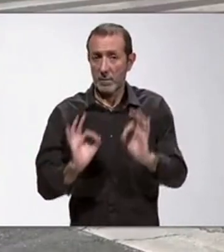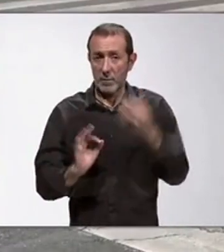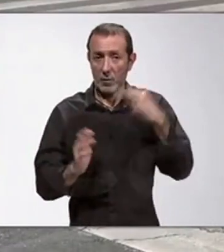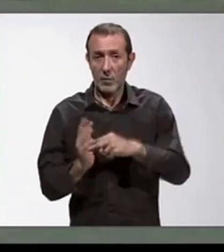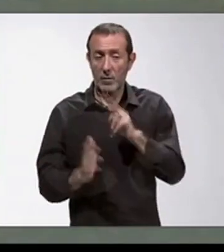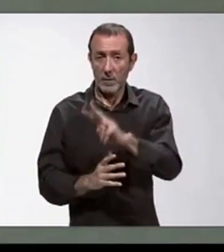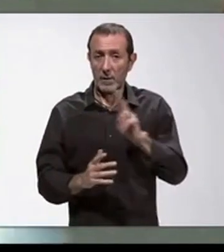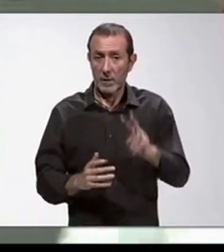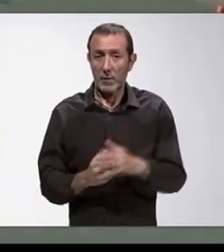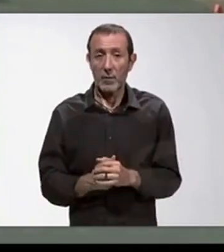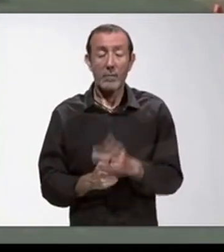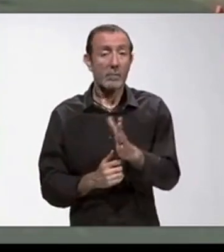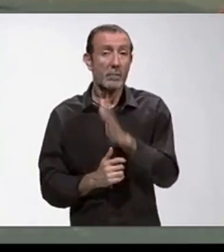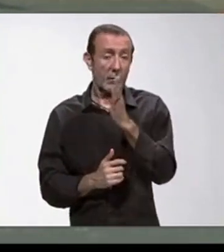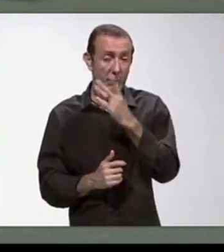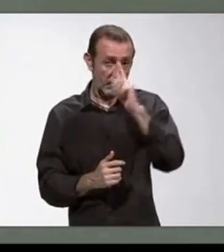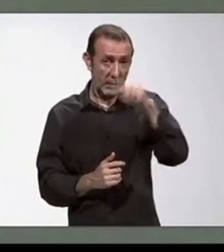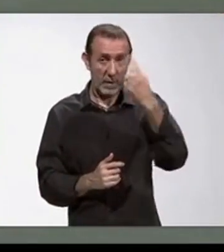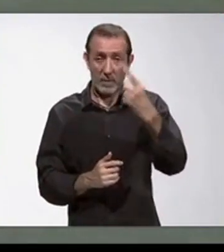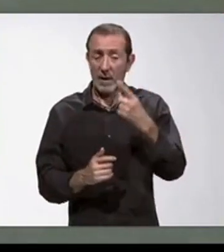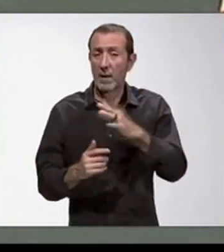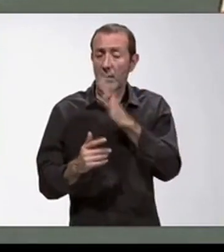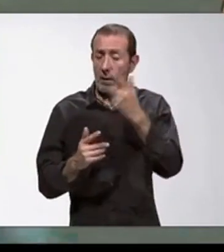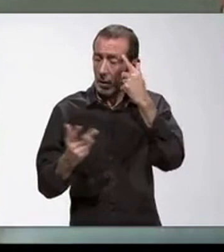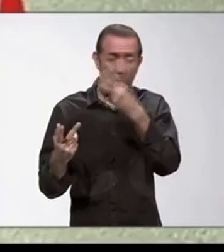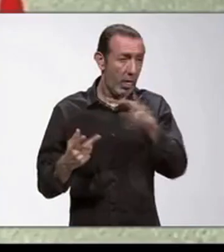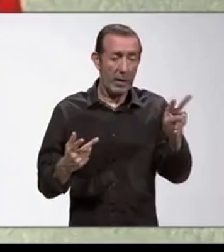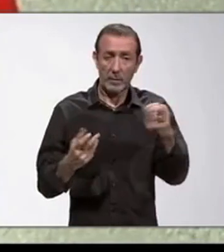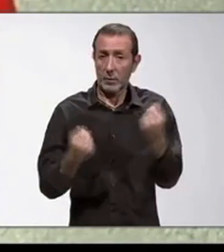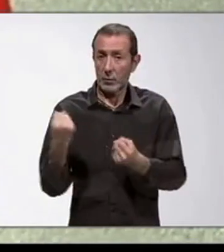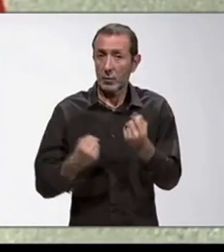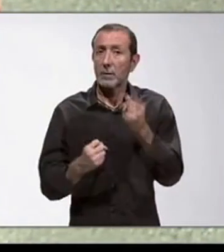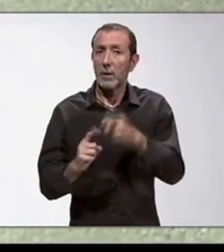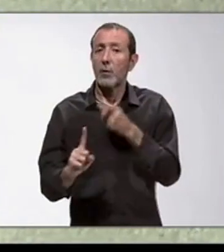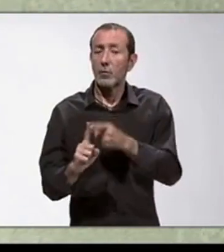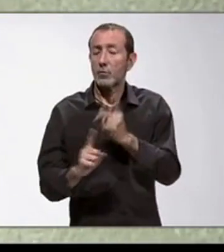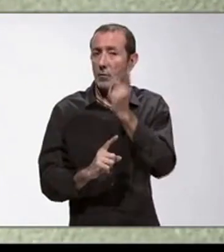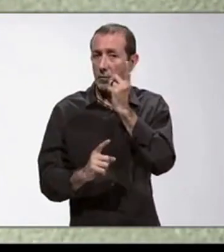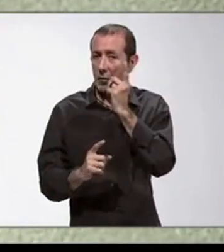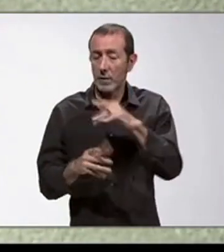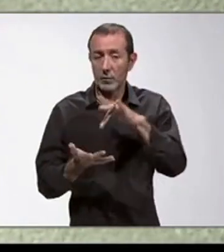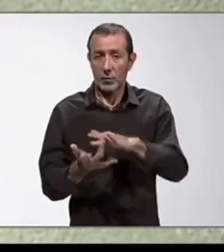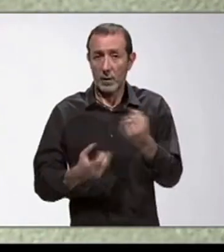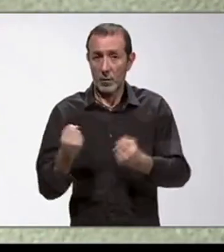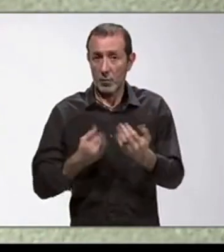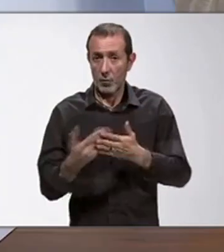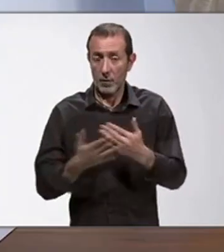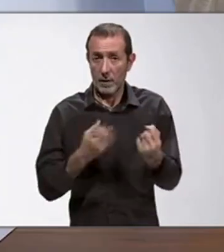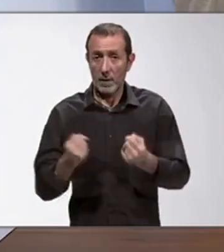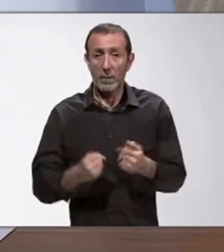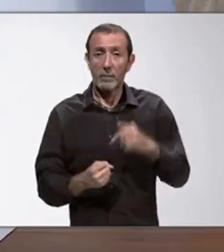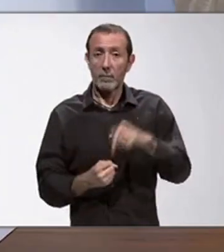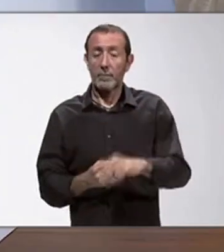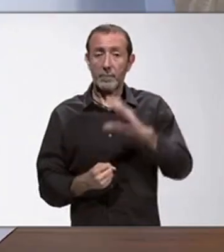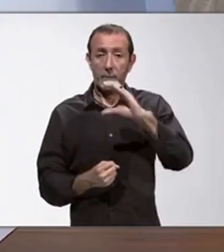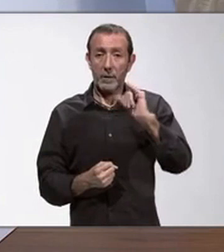de 2022. El motivo principal es la distracción al volante y el uso del móvil cuando se conduce. Hoy